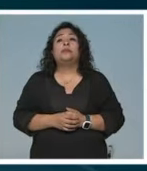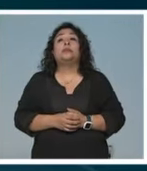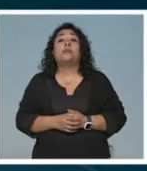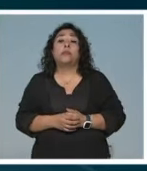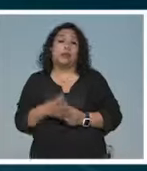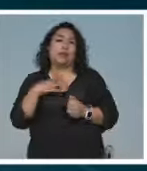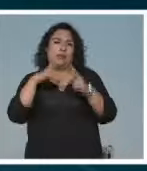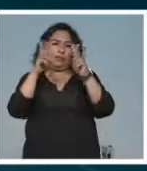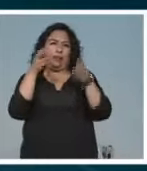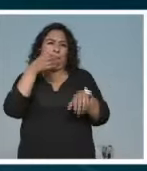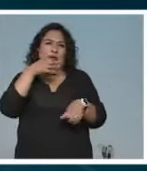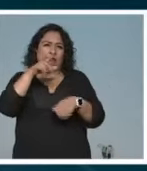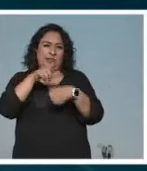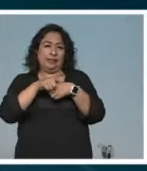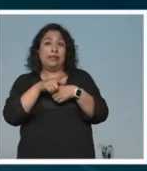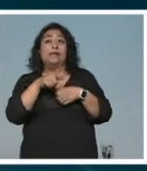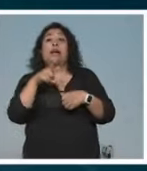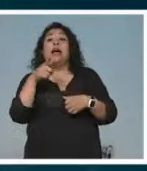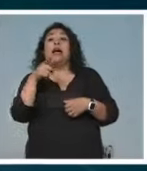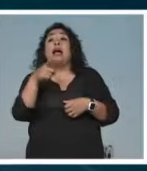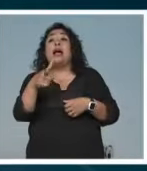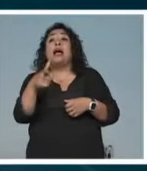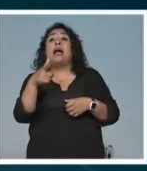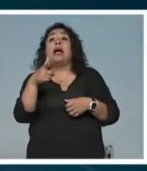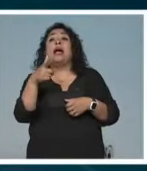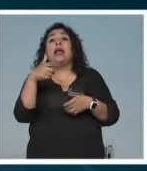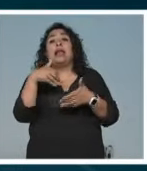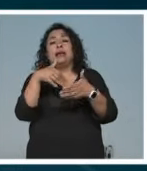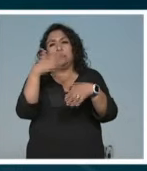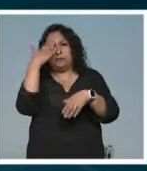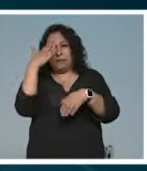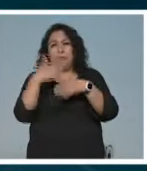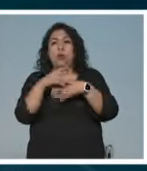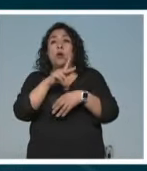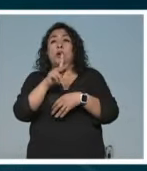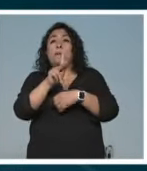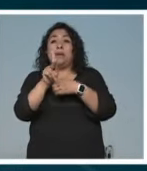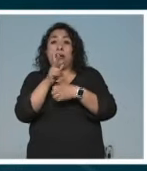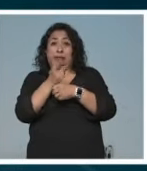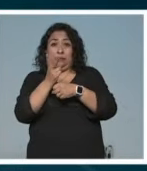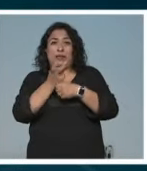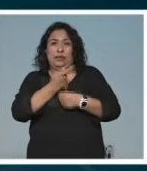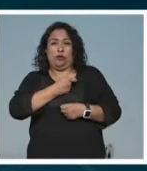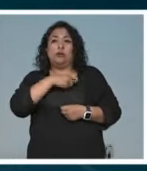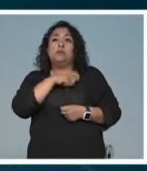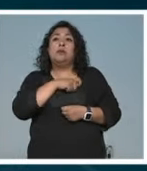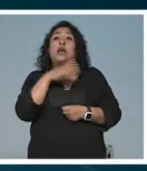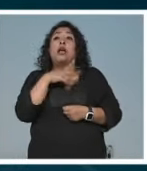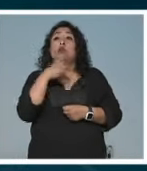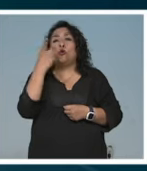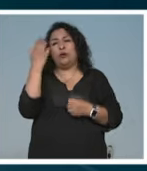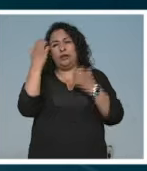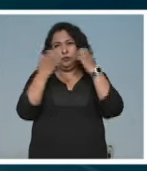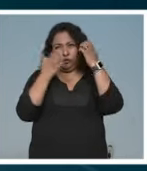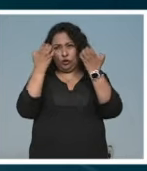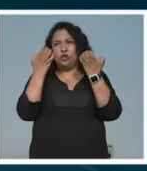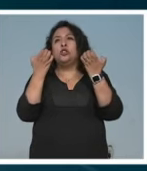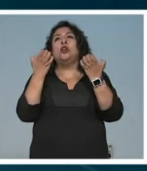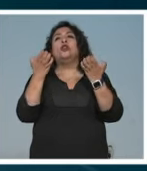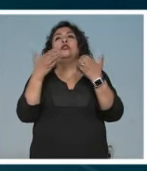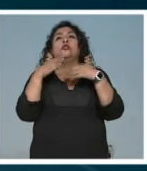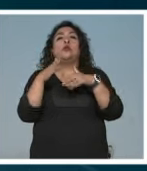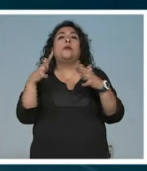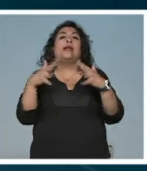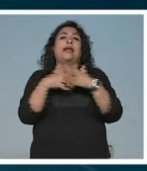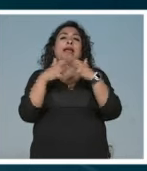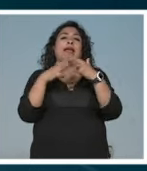el tema del festival Archivo y Memoria y el país invitado que es España, nos va a llevar a una de las exposiciones abordarán la